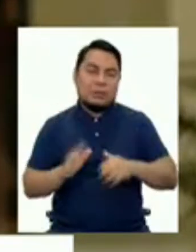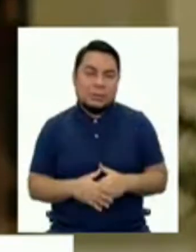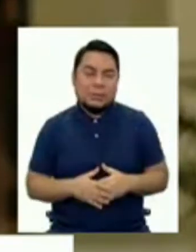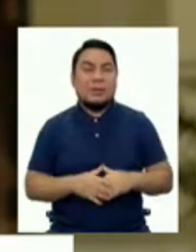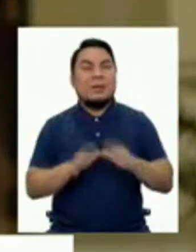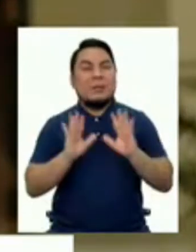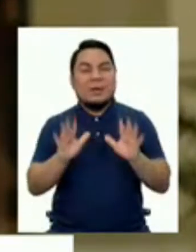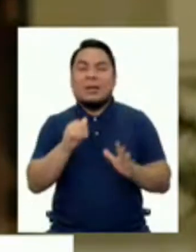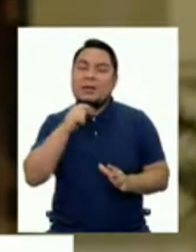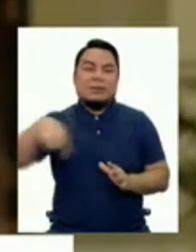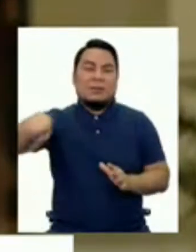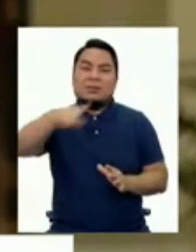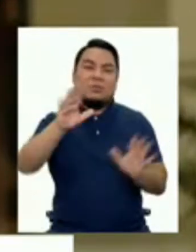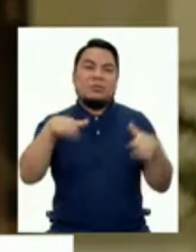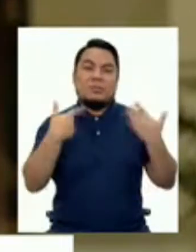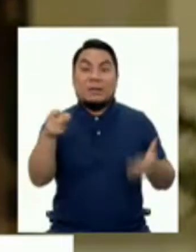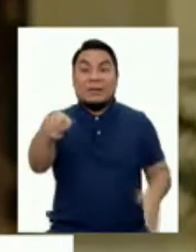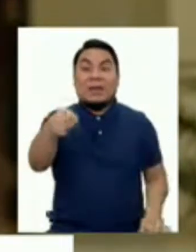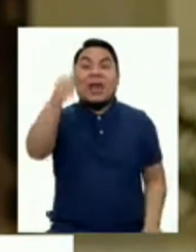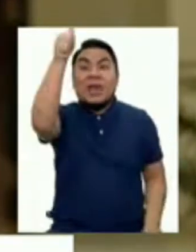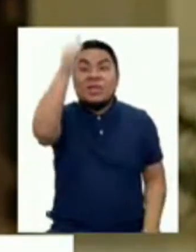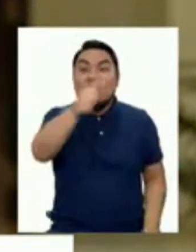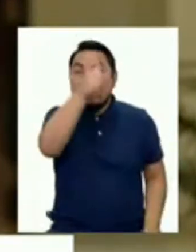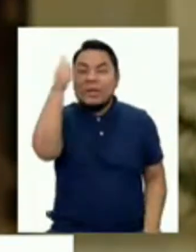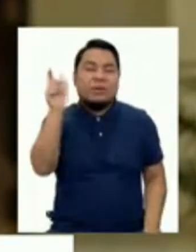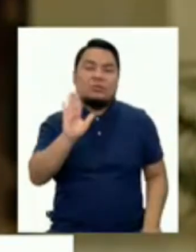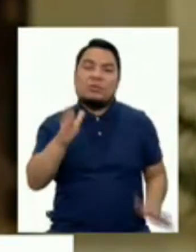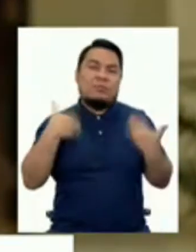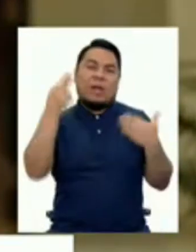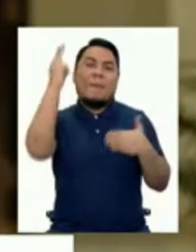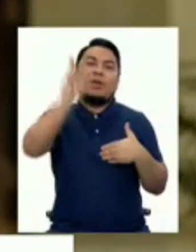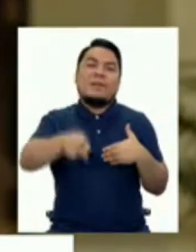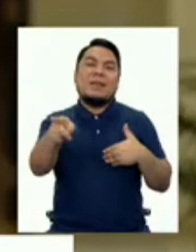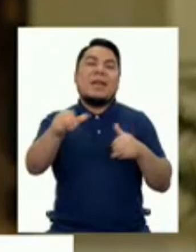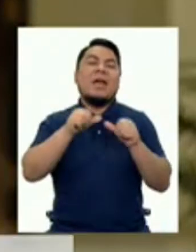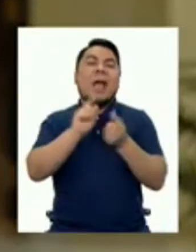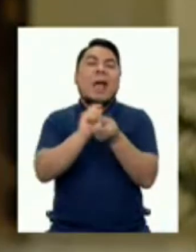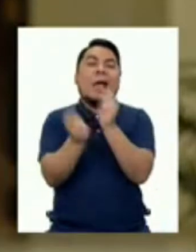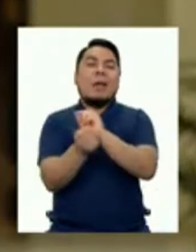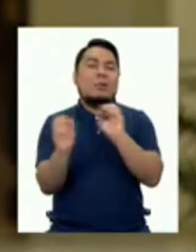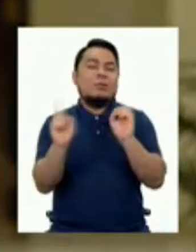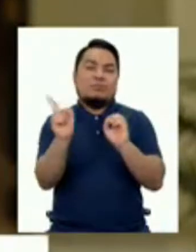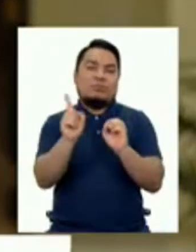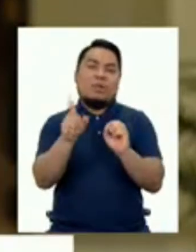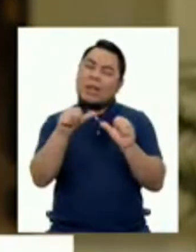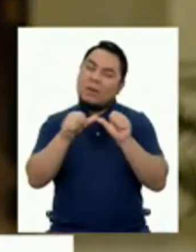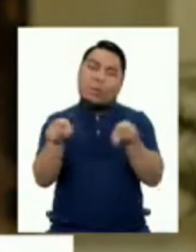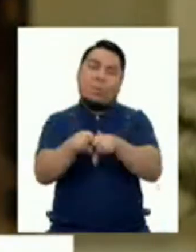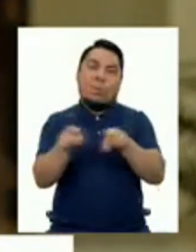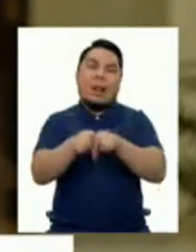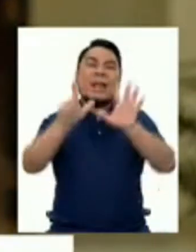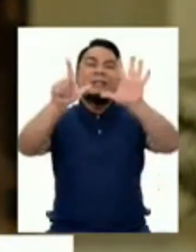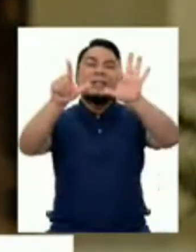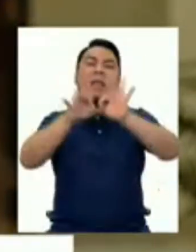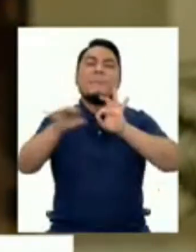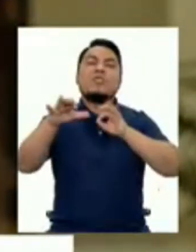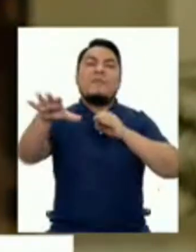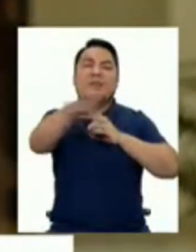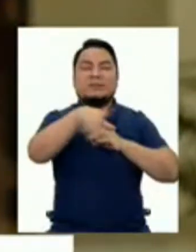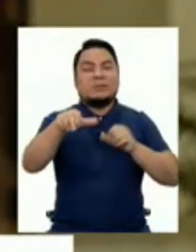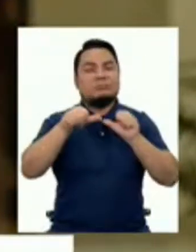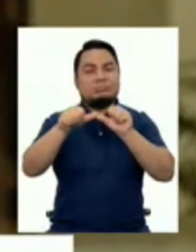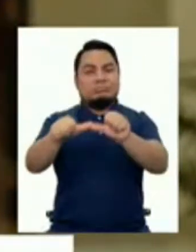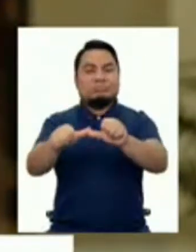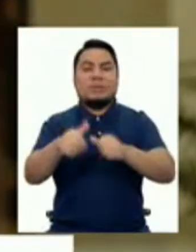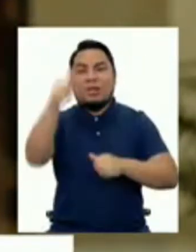tampoco pueden movilizarse los días domingo. La inmovilización es de todo el día los